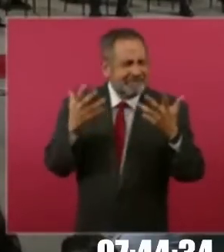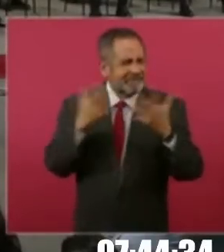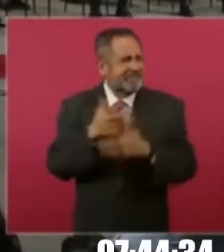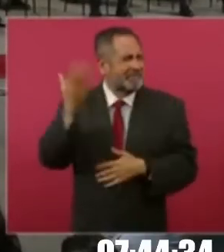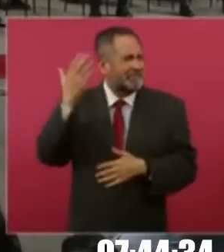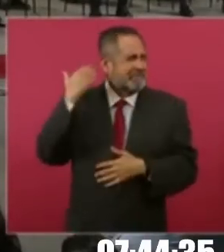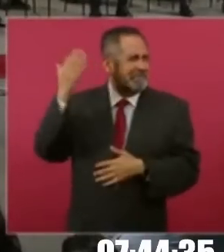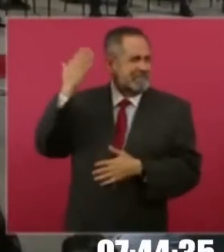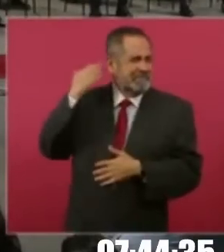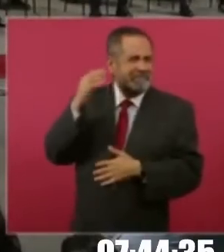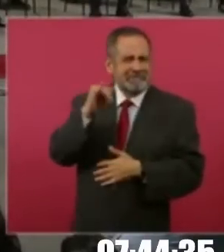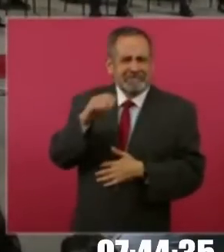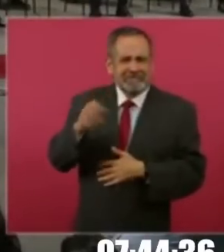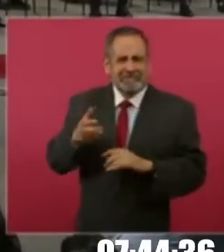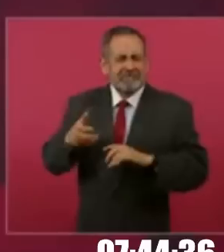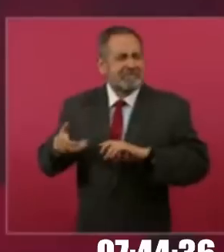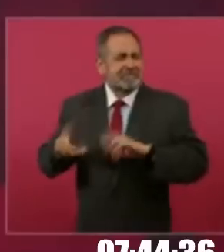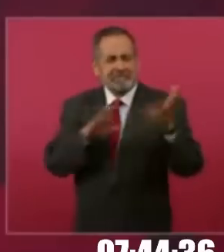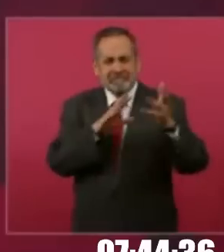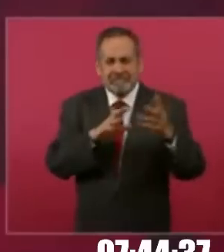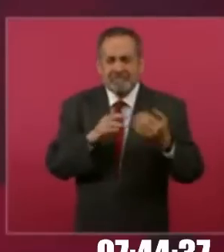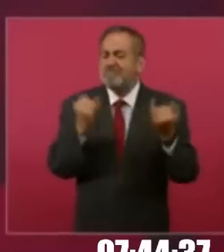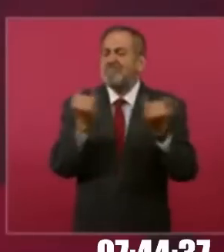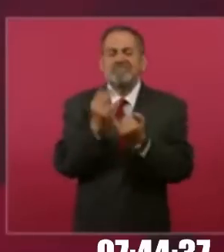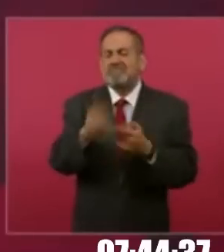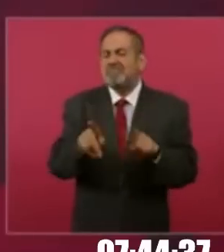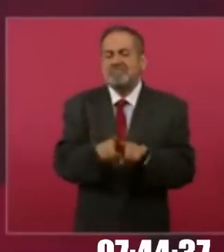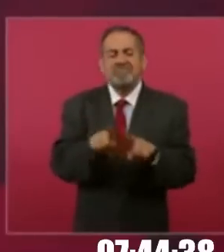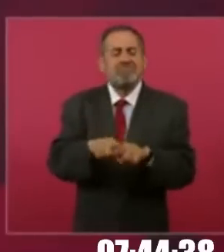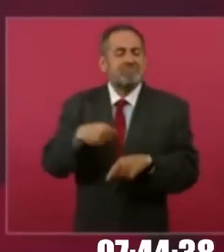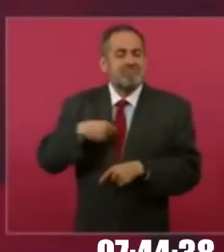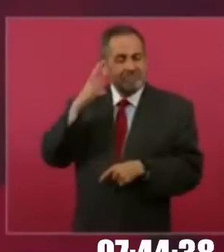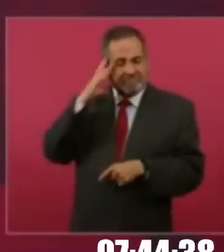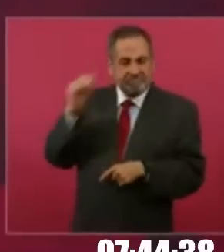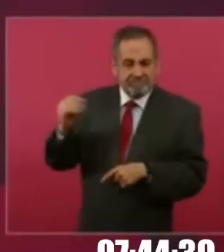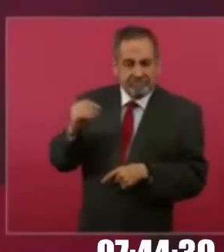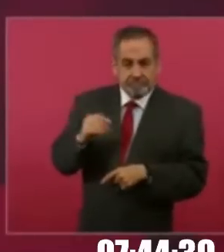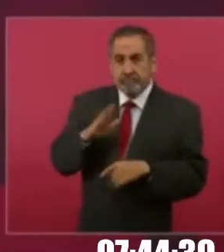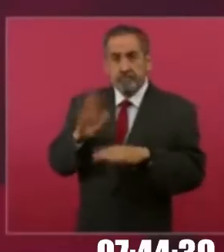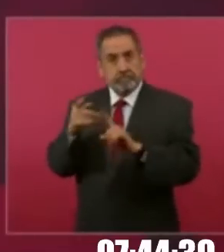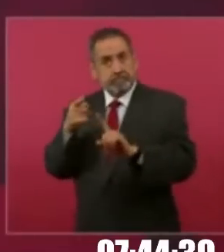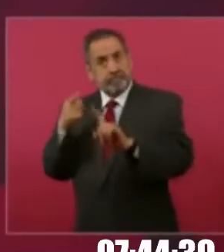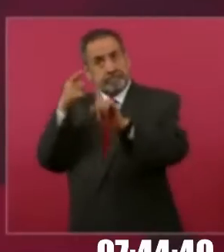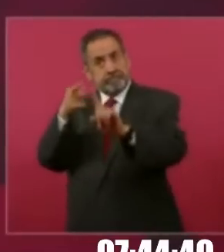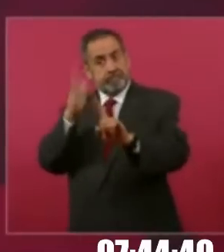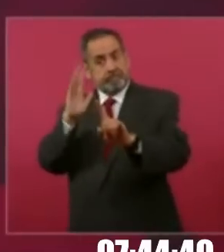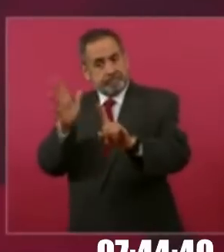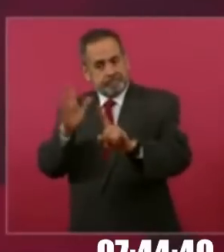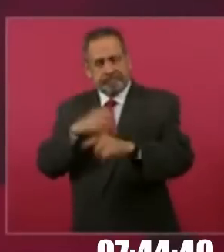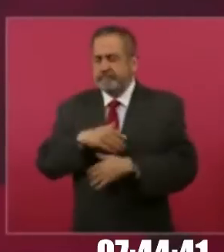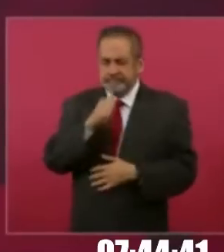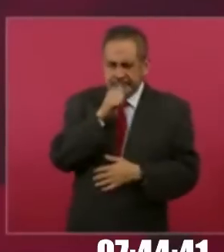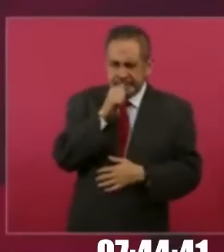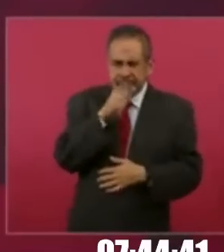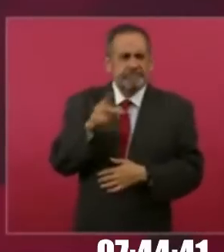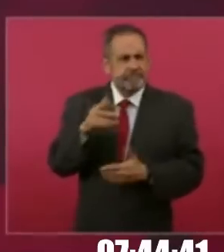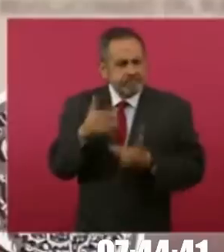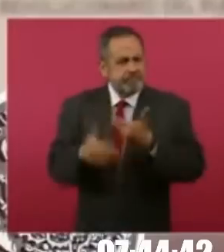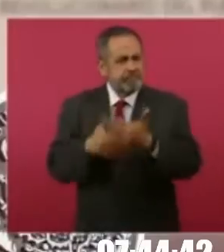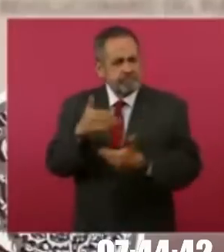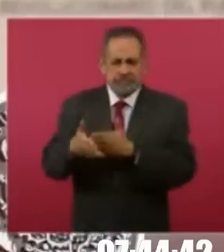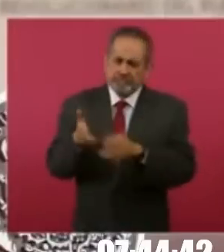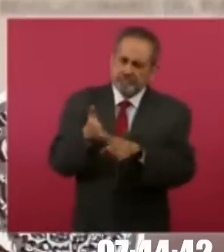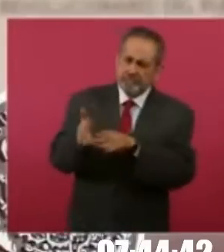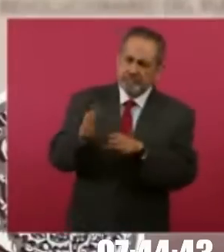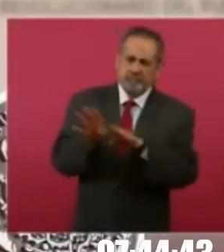salud abandonado Yo también la sentí en Colima no Hemos llegado a la meta pero hemos avanzado muchísimo y vamos por la